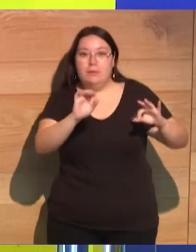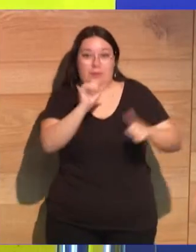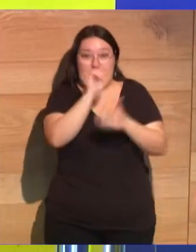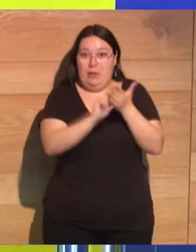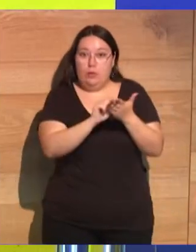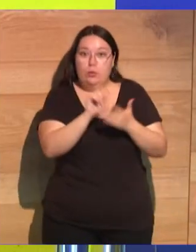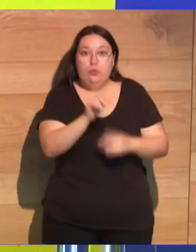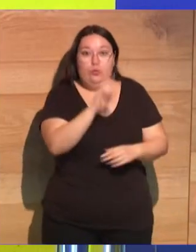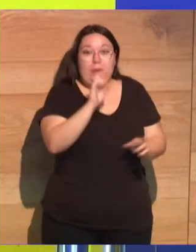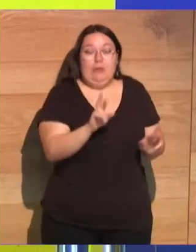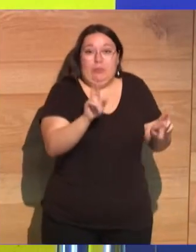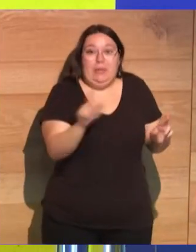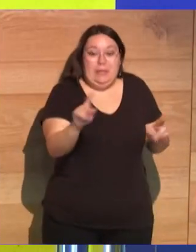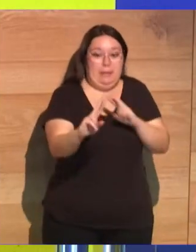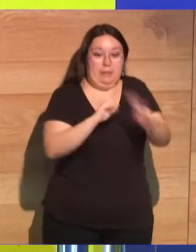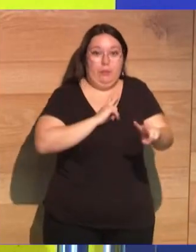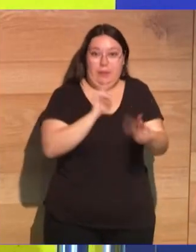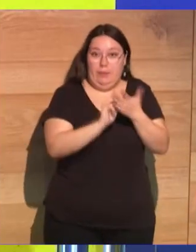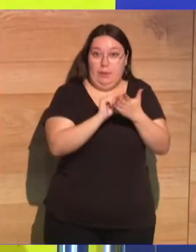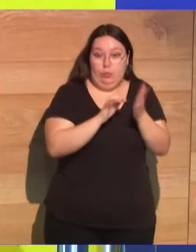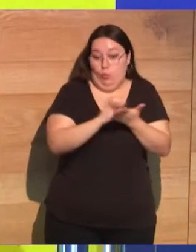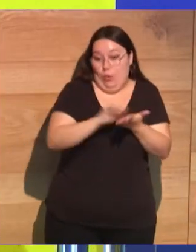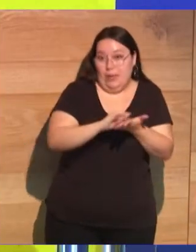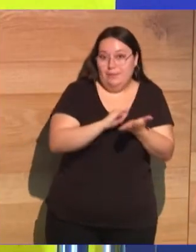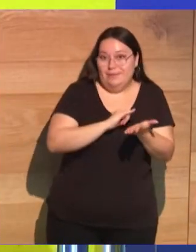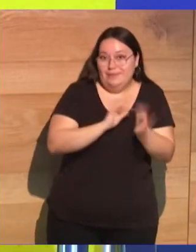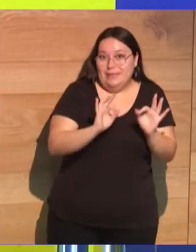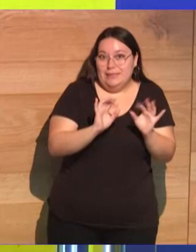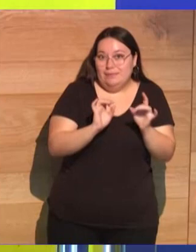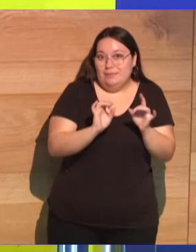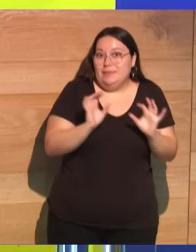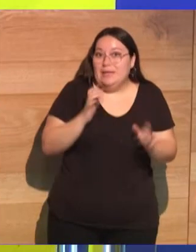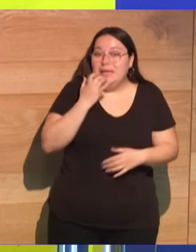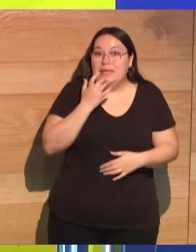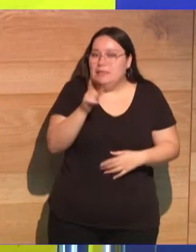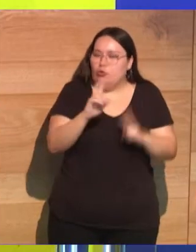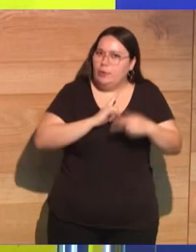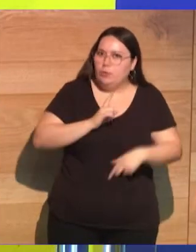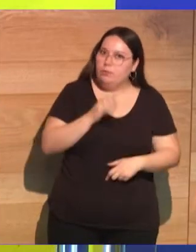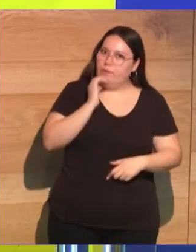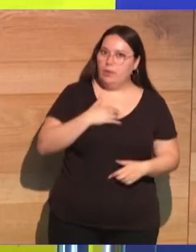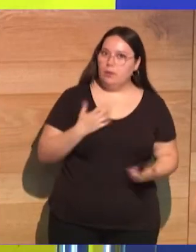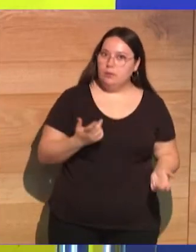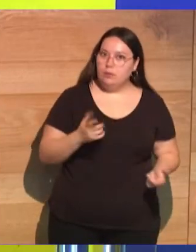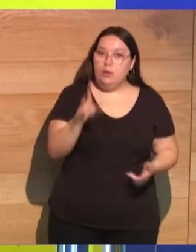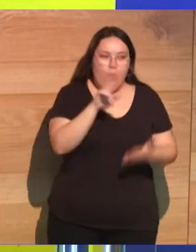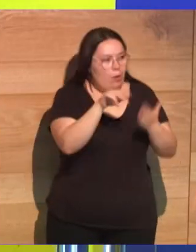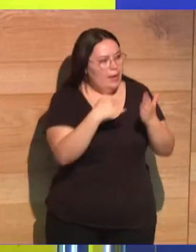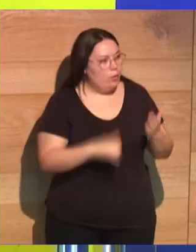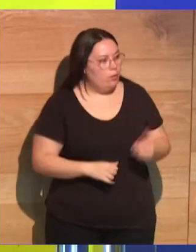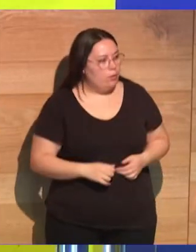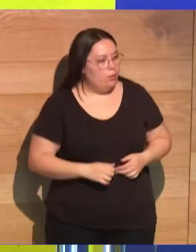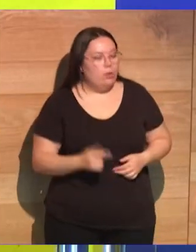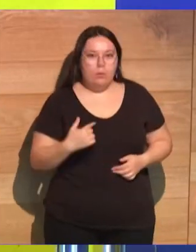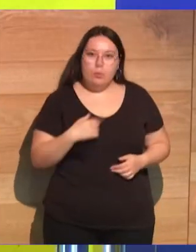el otro conteste de manera inmediata, ¿no? Que es un WhatsApp. Y que si no contestas, pues ya se enfada, ¿no? Dice, le manda un WhatsApp y lo ha leído, ¿no? Porque he